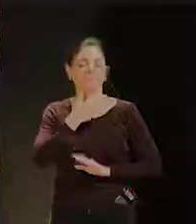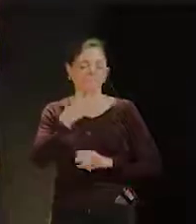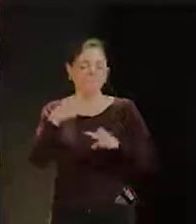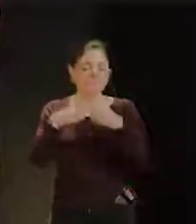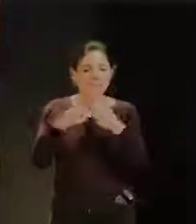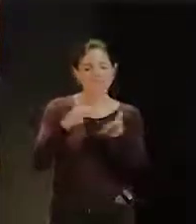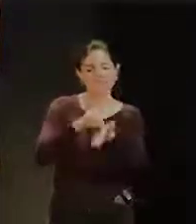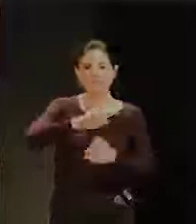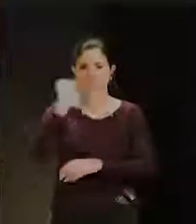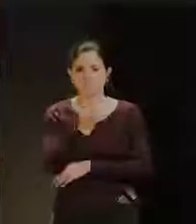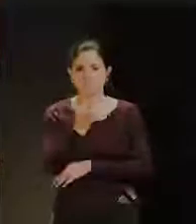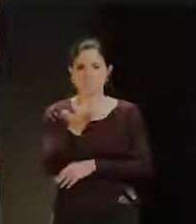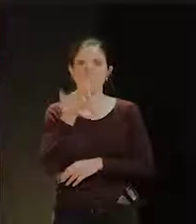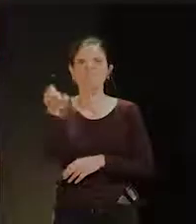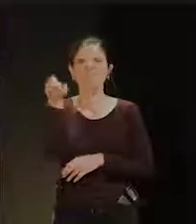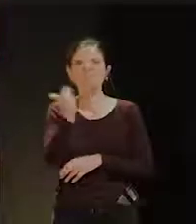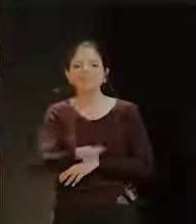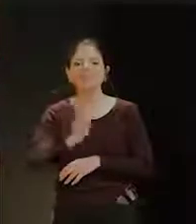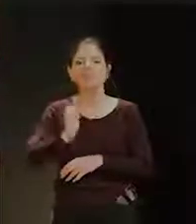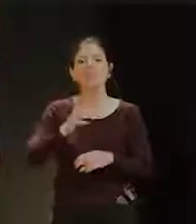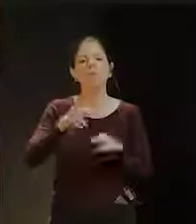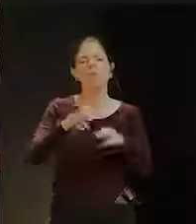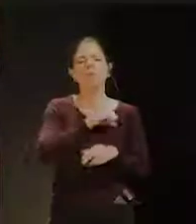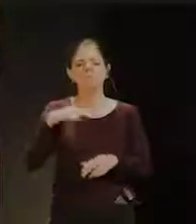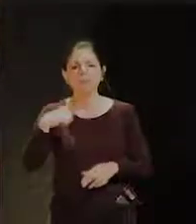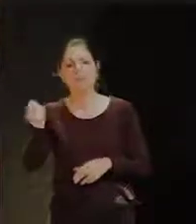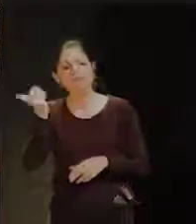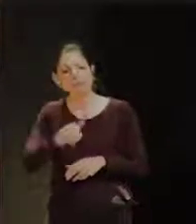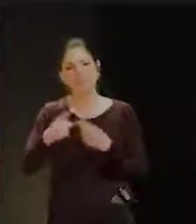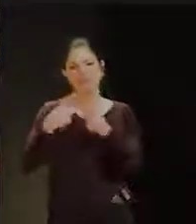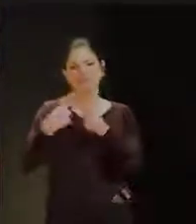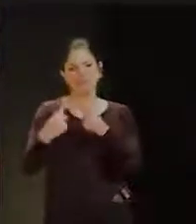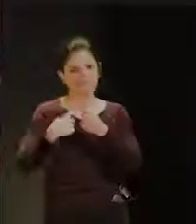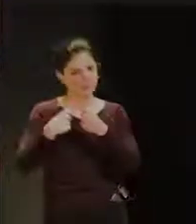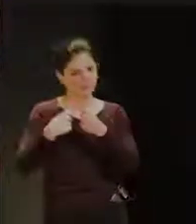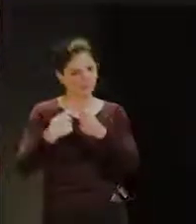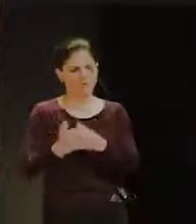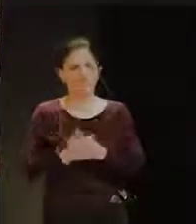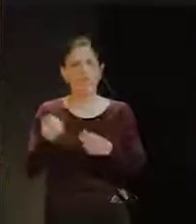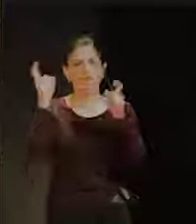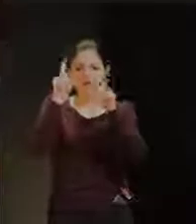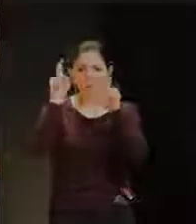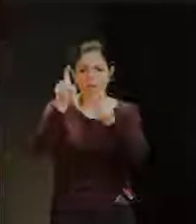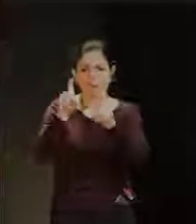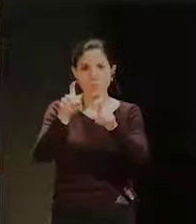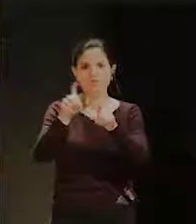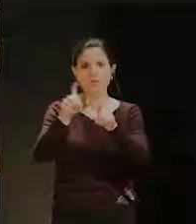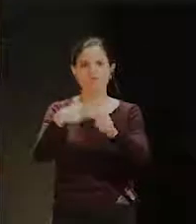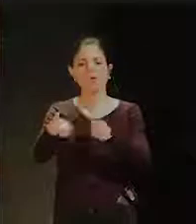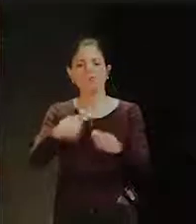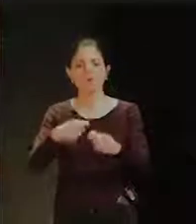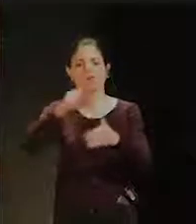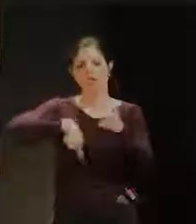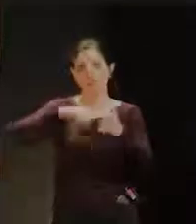servicios, incluyendo clubs privados y también servicios de transporte terrestres, educación, la compra